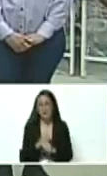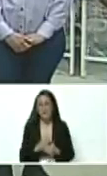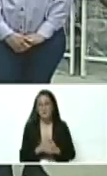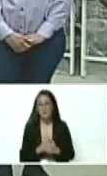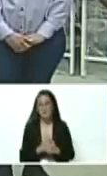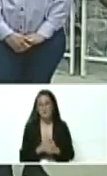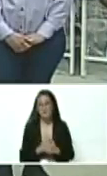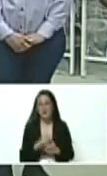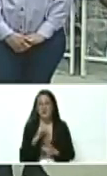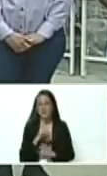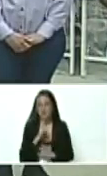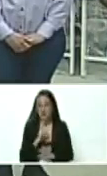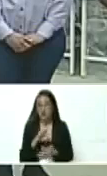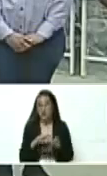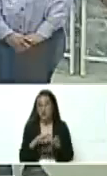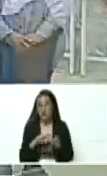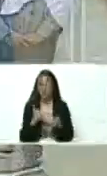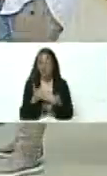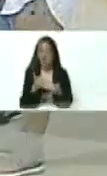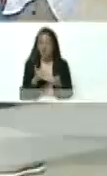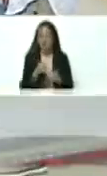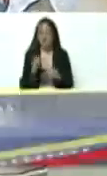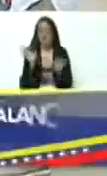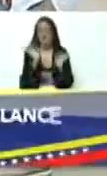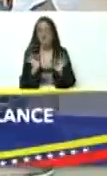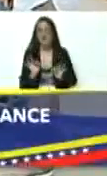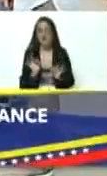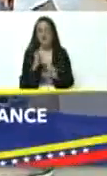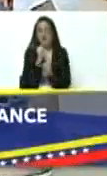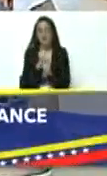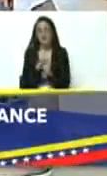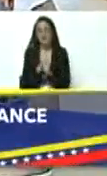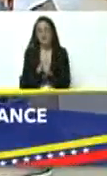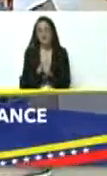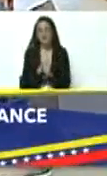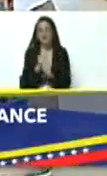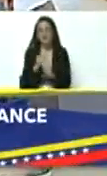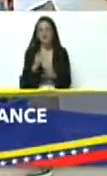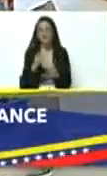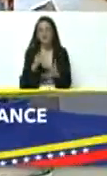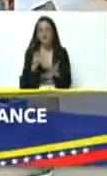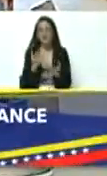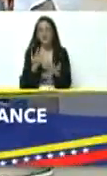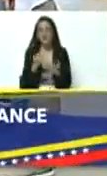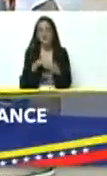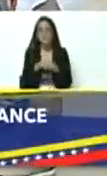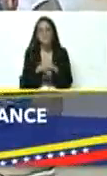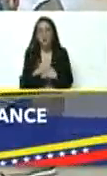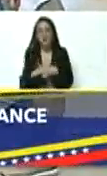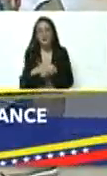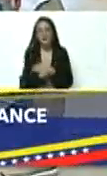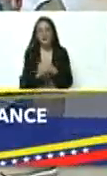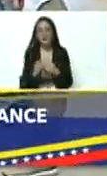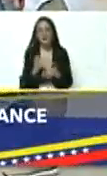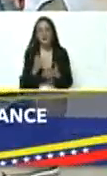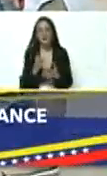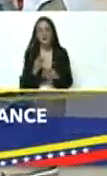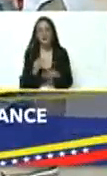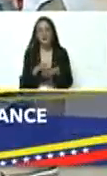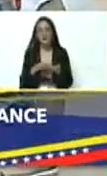debe ser el método de la brigada, las bricomiles, el método del parto creativo, del parto que